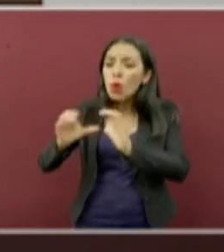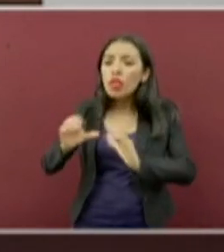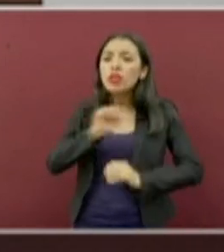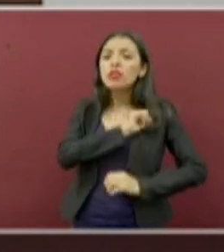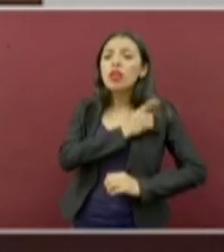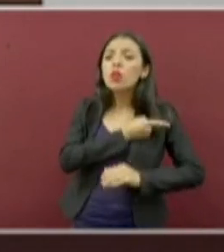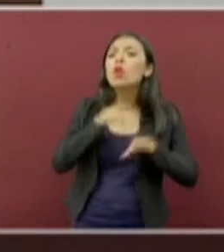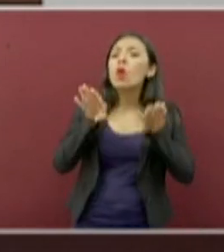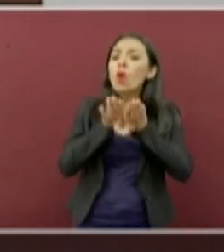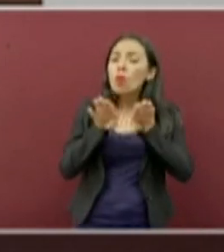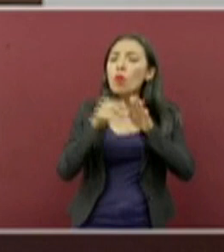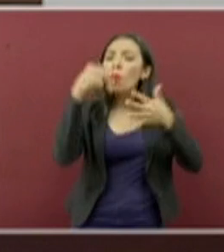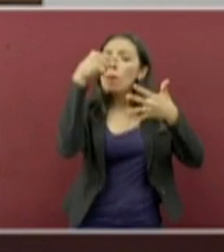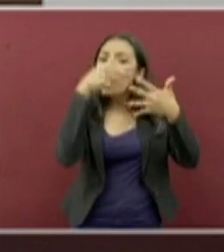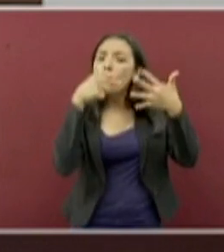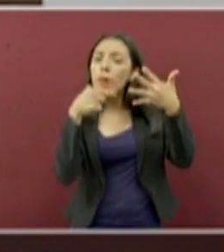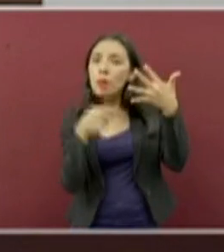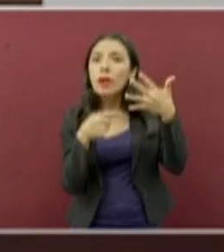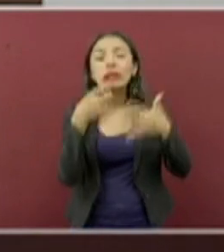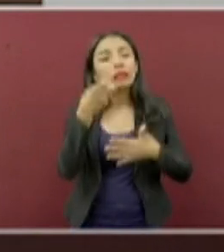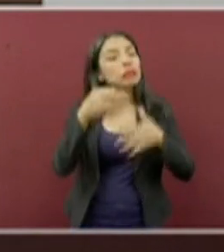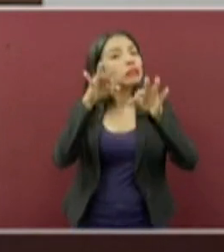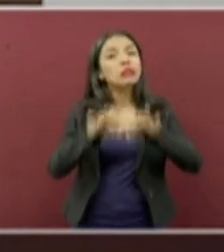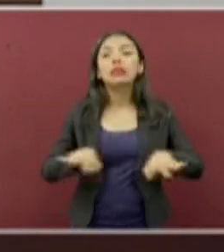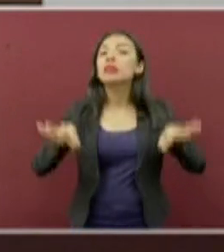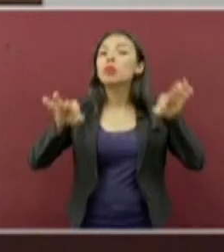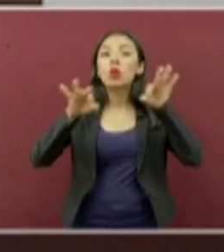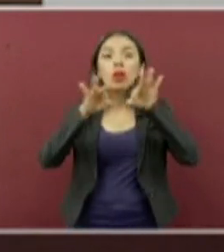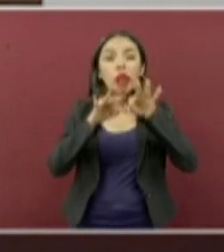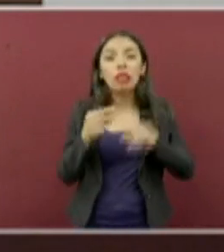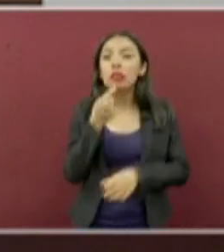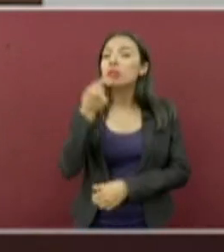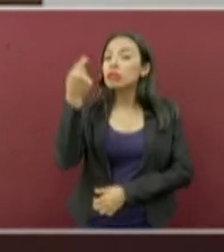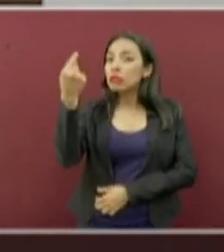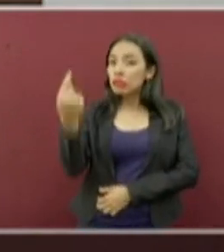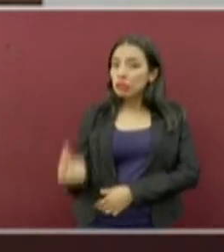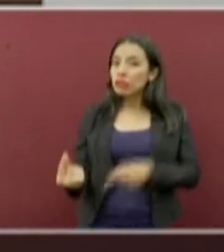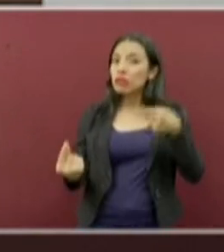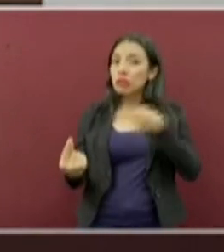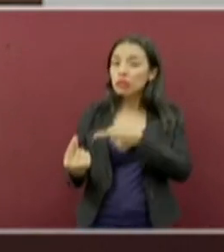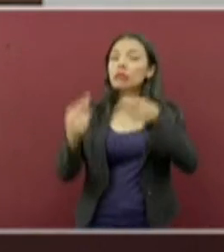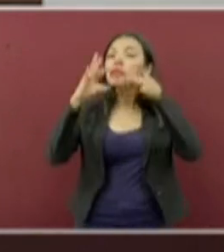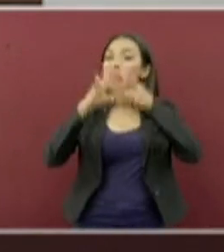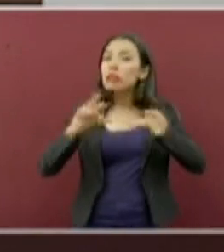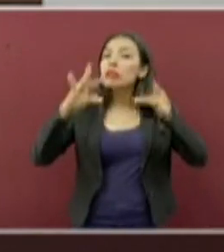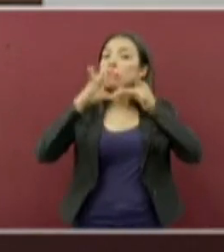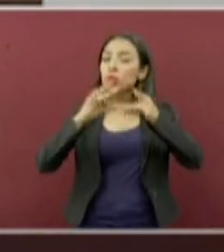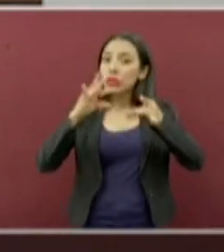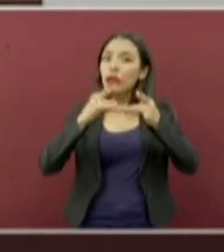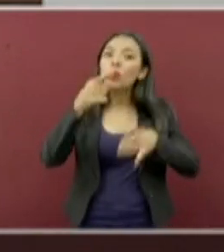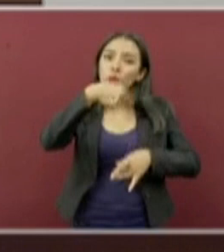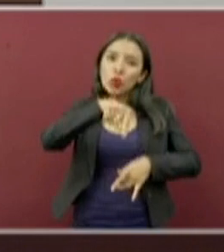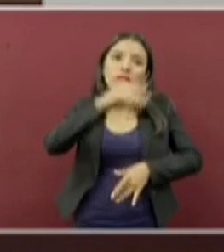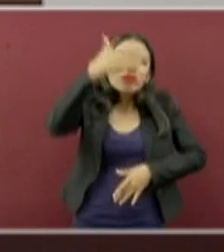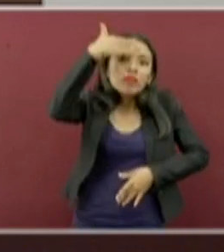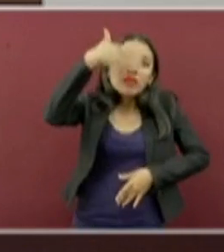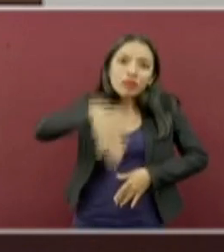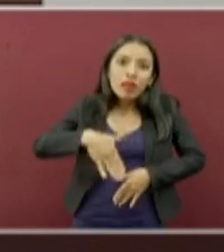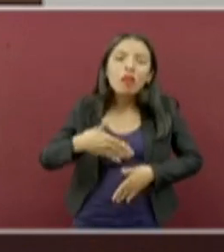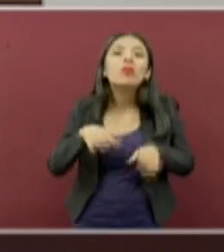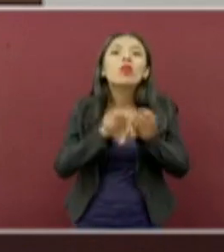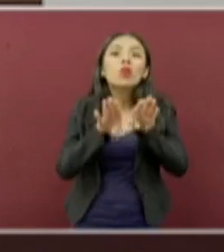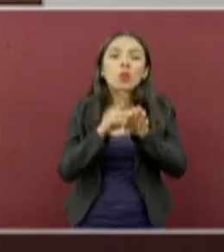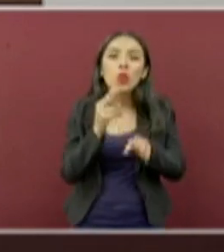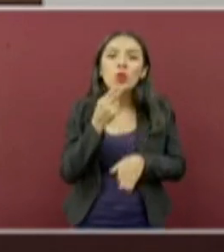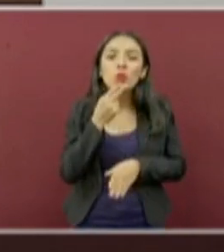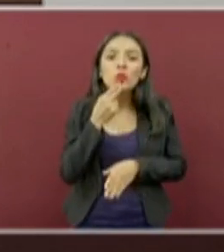Es muy importante reforzar con ellos todo lo que hemos aprendido: el correcto